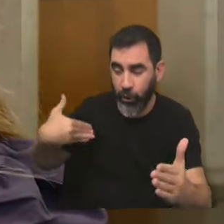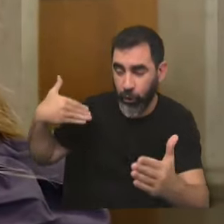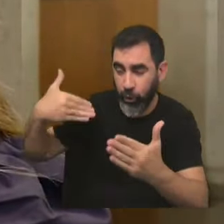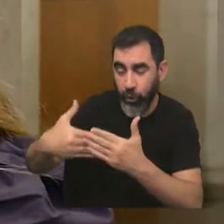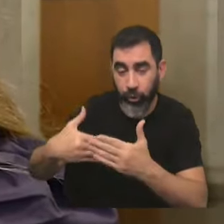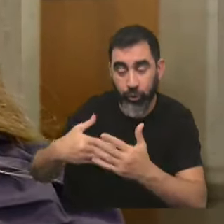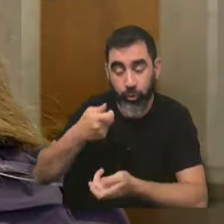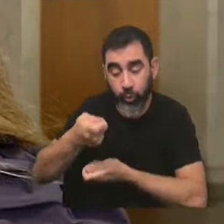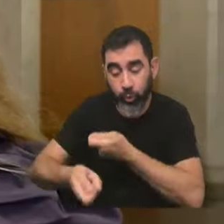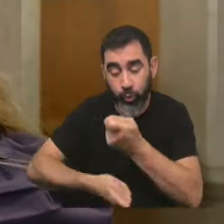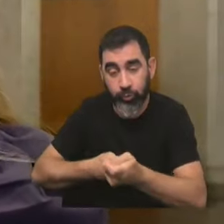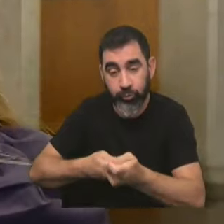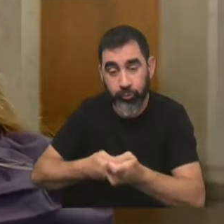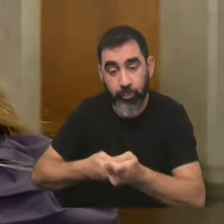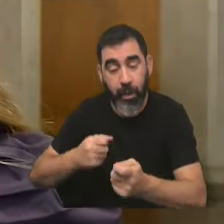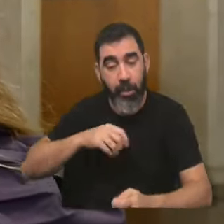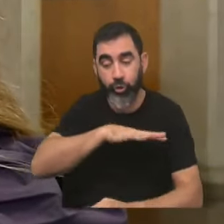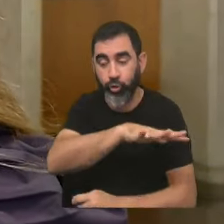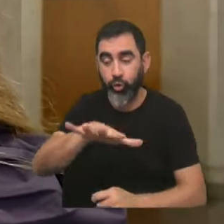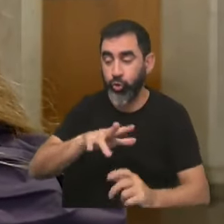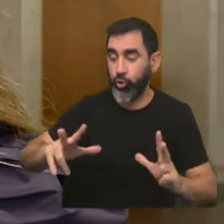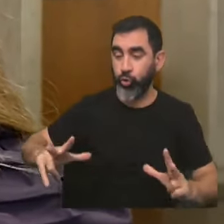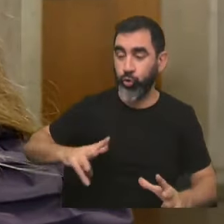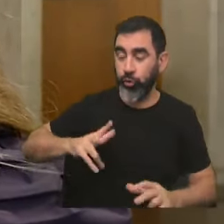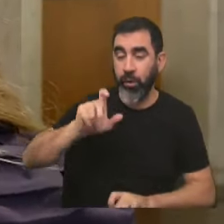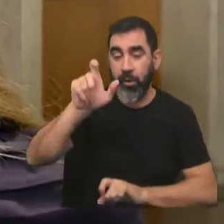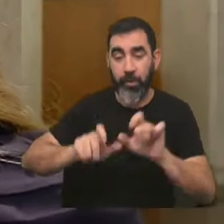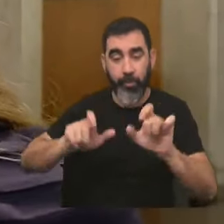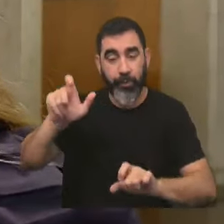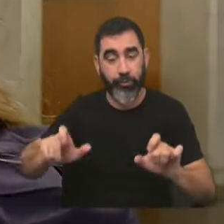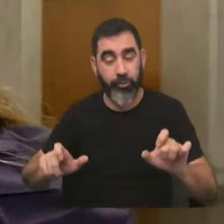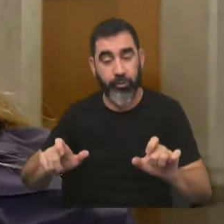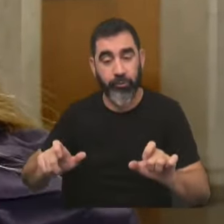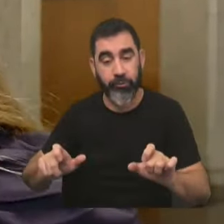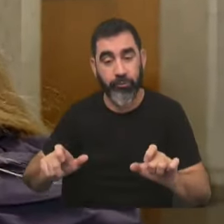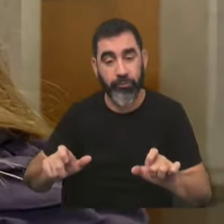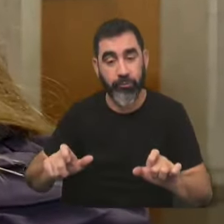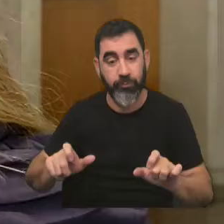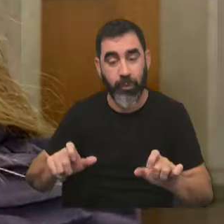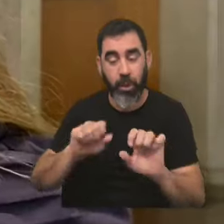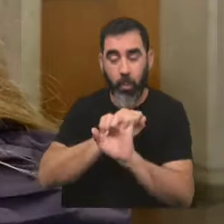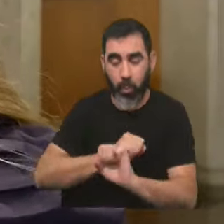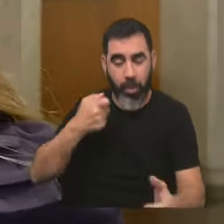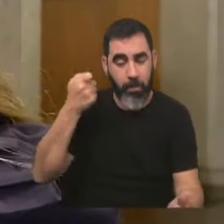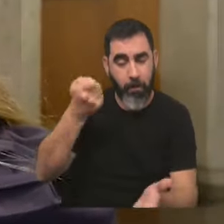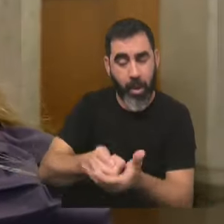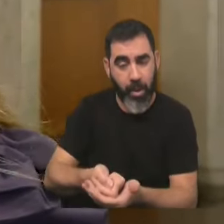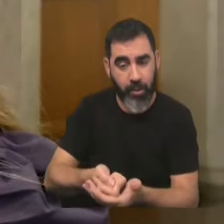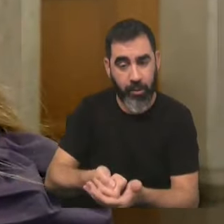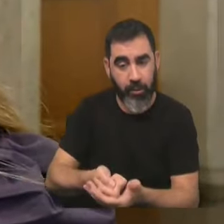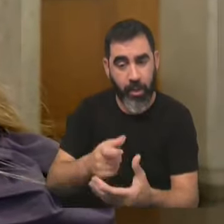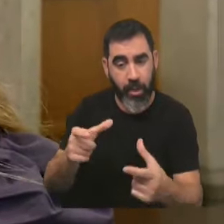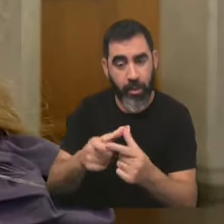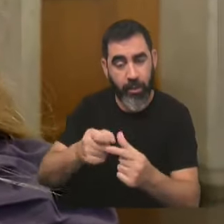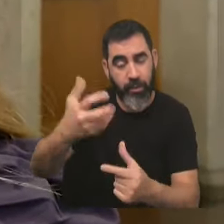fue concebido para la alta sociedad para las personas como eh que que tenían las posibilidades de pagar eh entradas